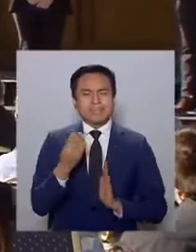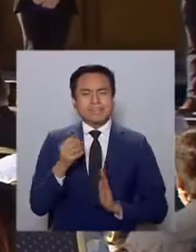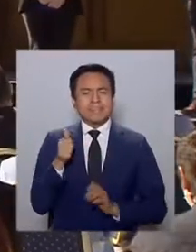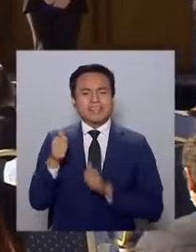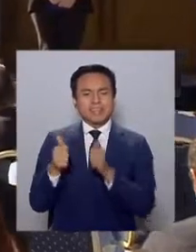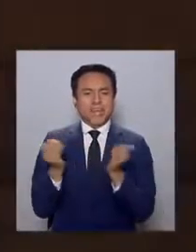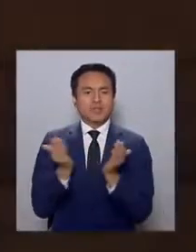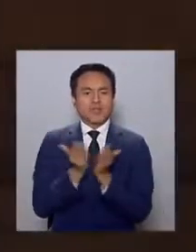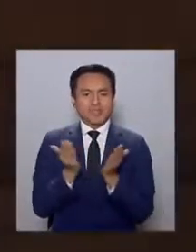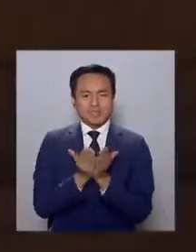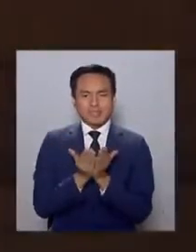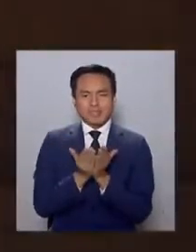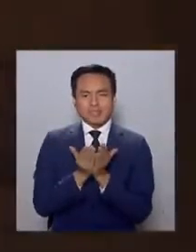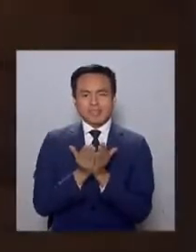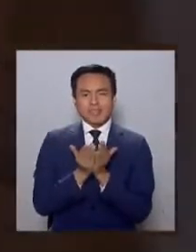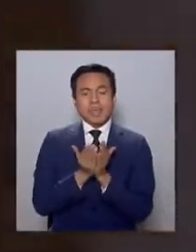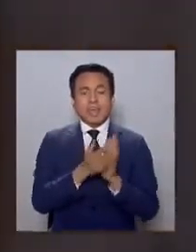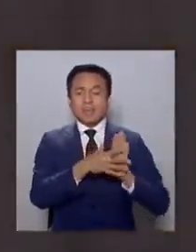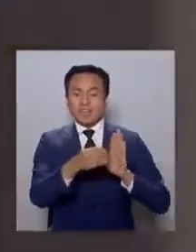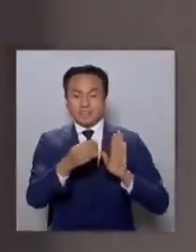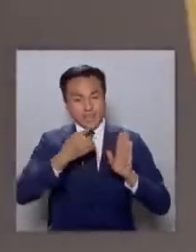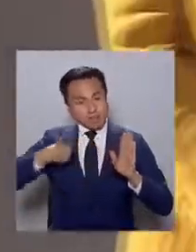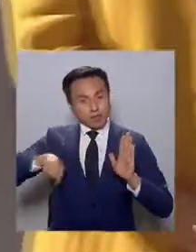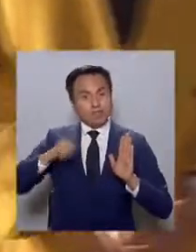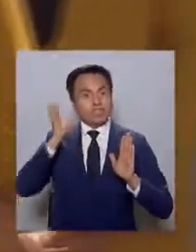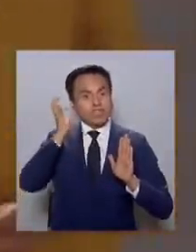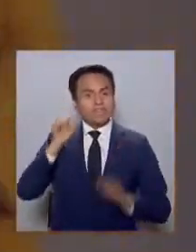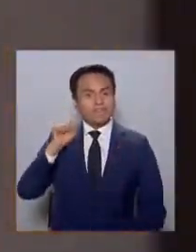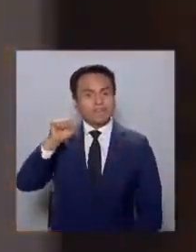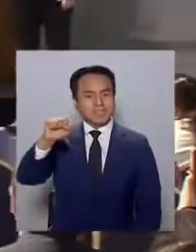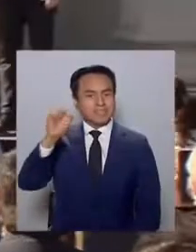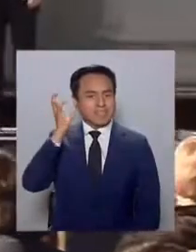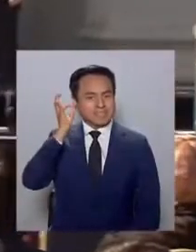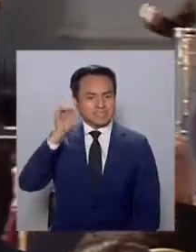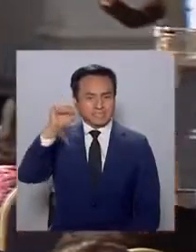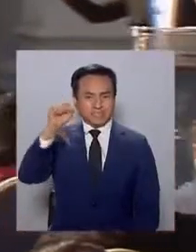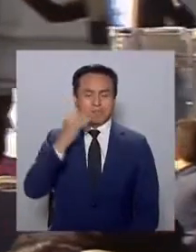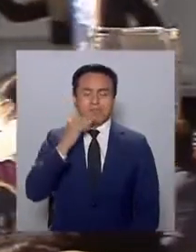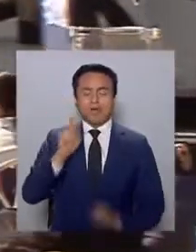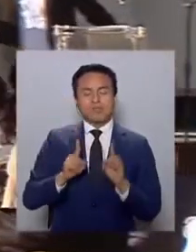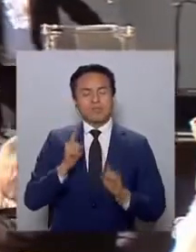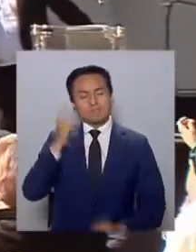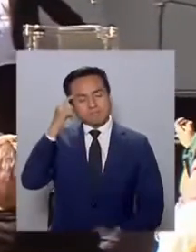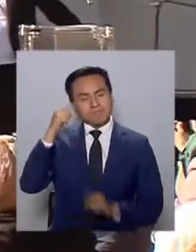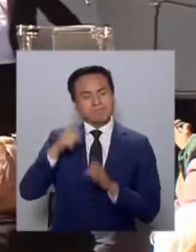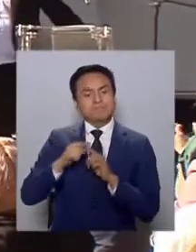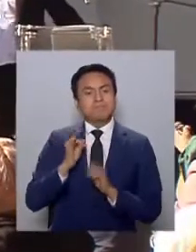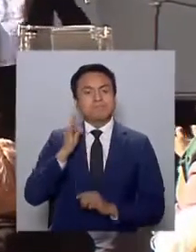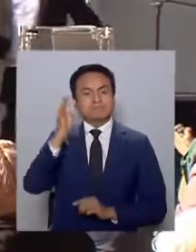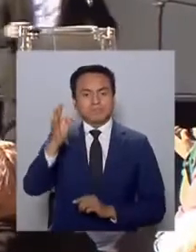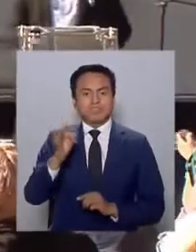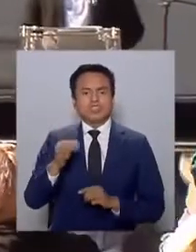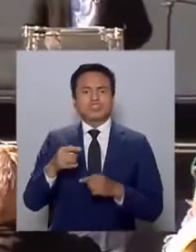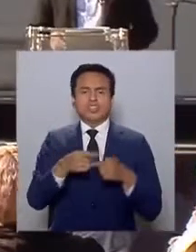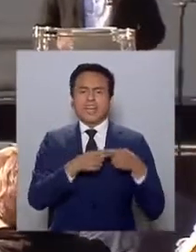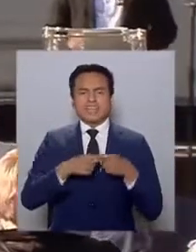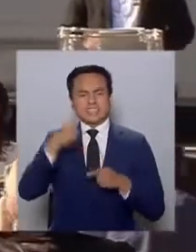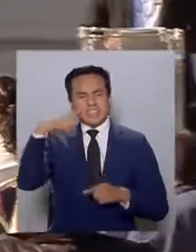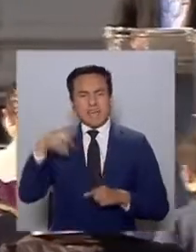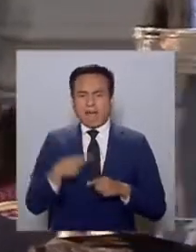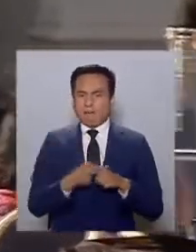dirigente estudiantil y referente para nosotras las feministas y para quienes aspiran a una sociedad sin